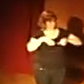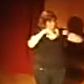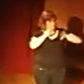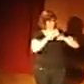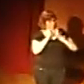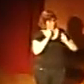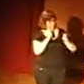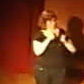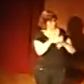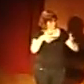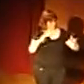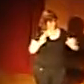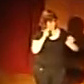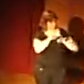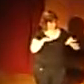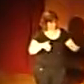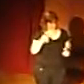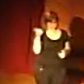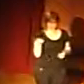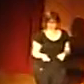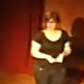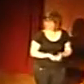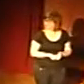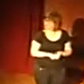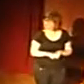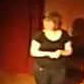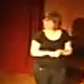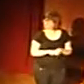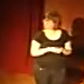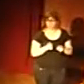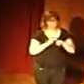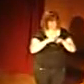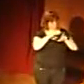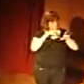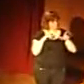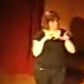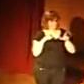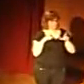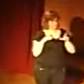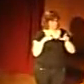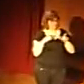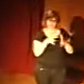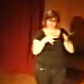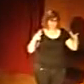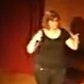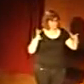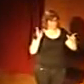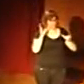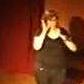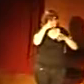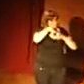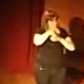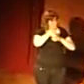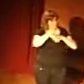para darle más grandiosidad frente al hombre no realmente este tipo de pinturas son absolutamente fastuosas no este interior de la catedral de